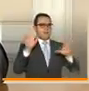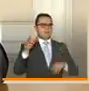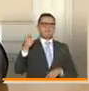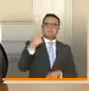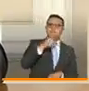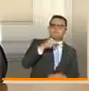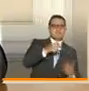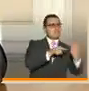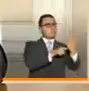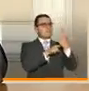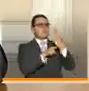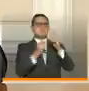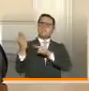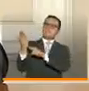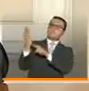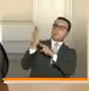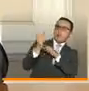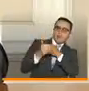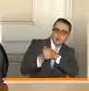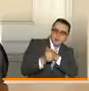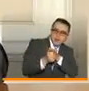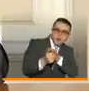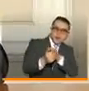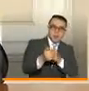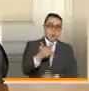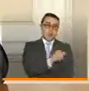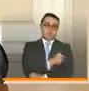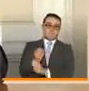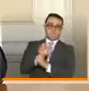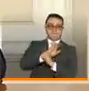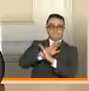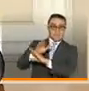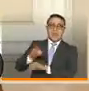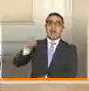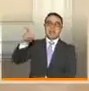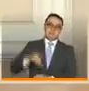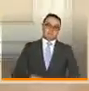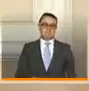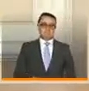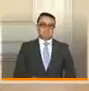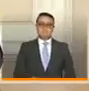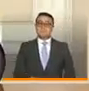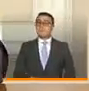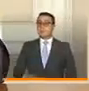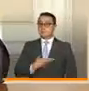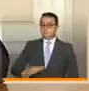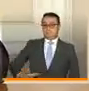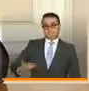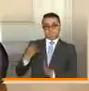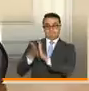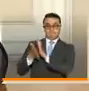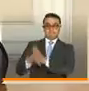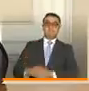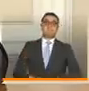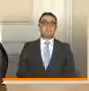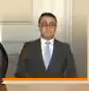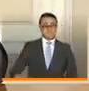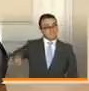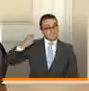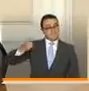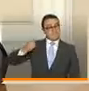las señales que nos van a guiar hacia el COVID, hacia la vacuna contra el COVID-19. Y presidente, en estos días